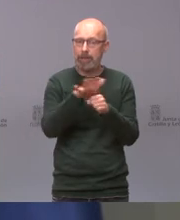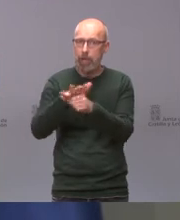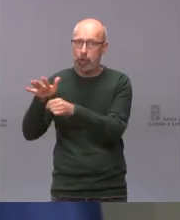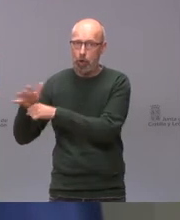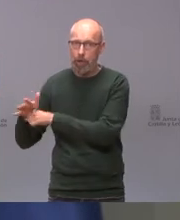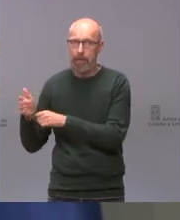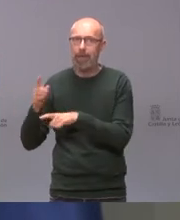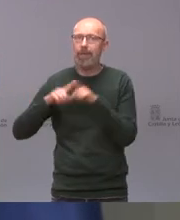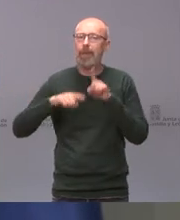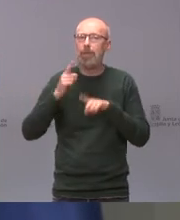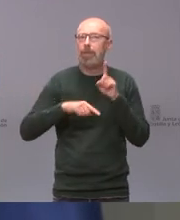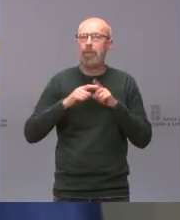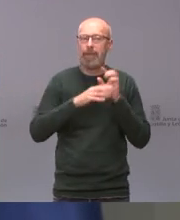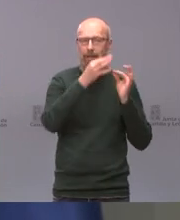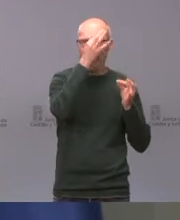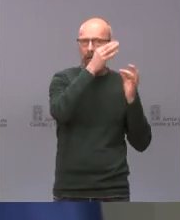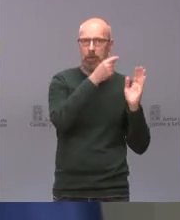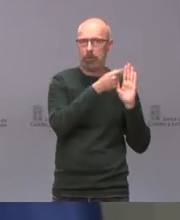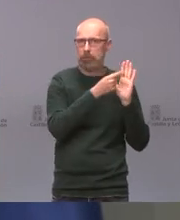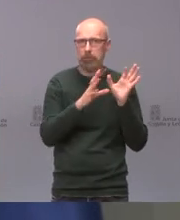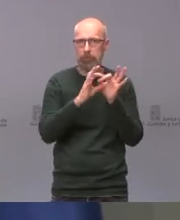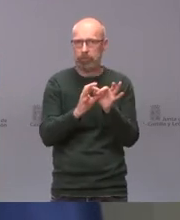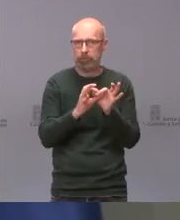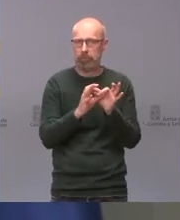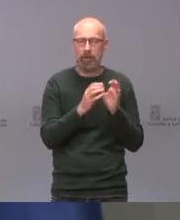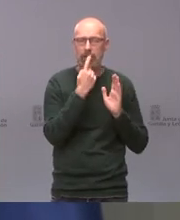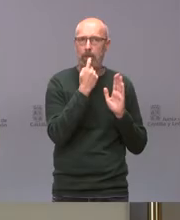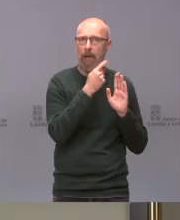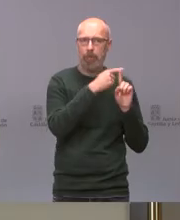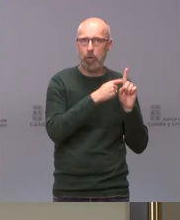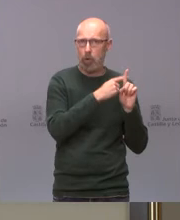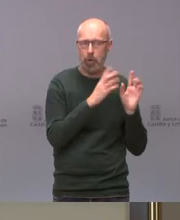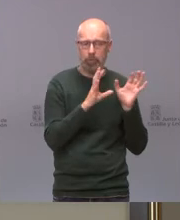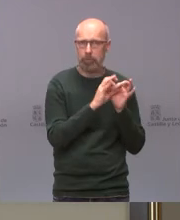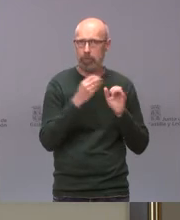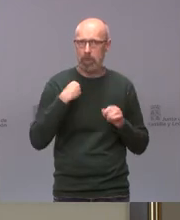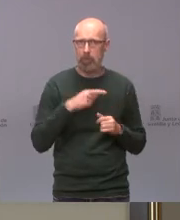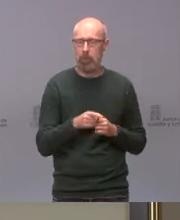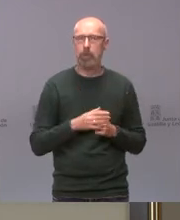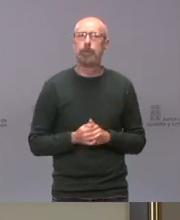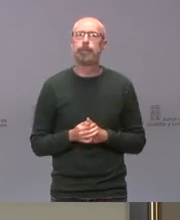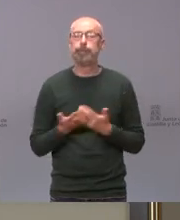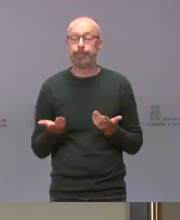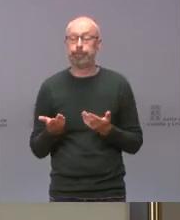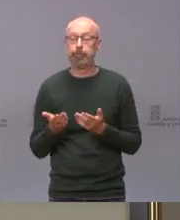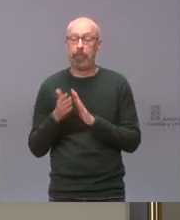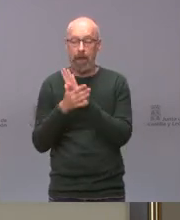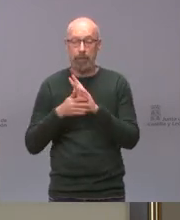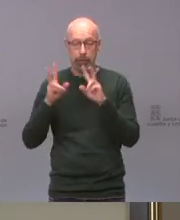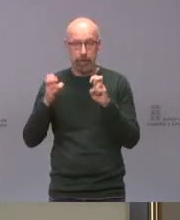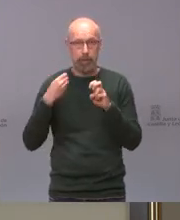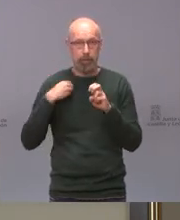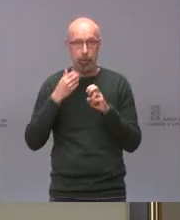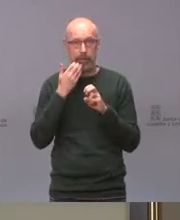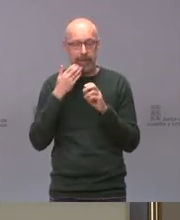nocturno, que es el que marca el semáforo. Entonces, hablando del tema de la incidencia del cierre interior, el lunes